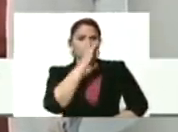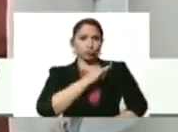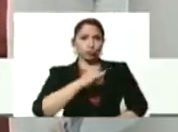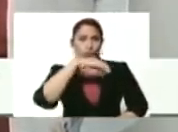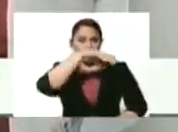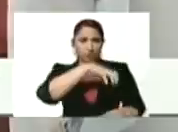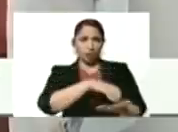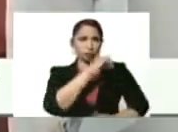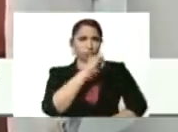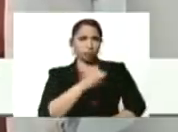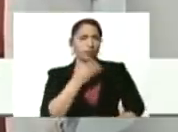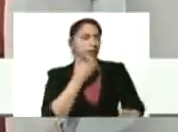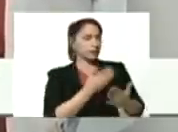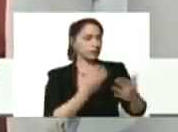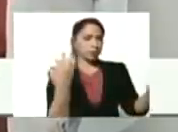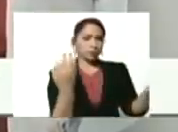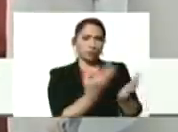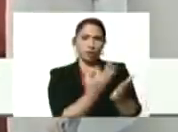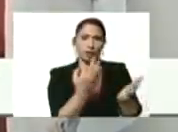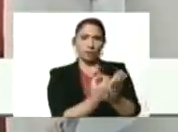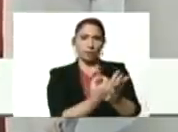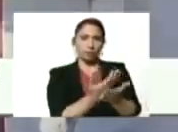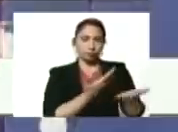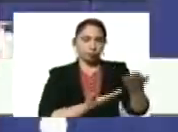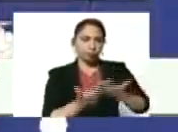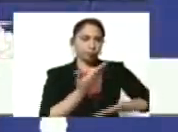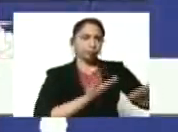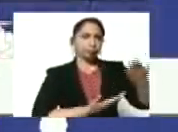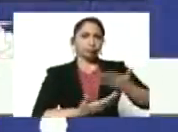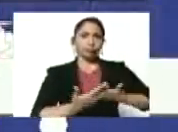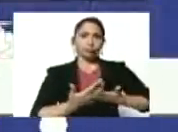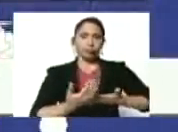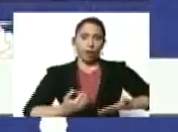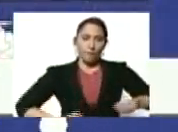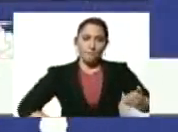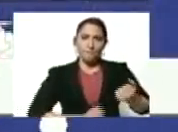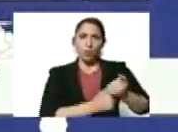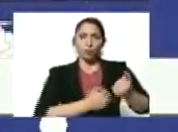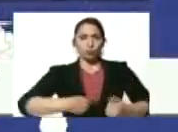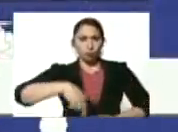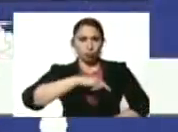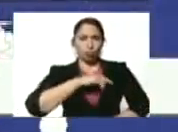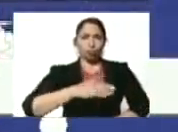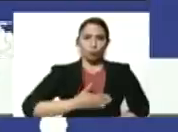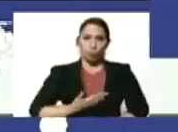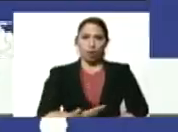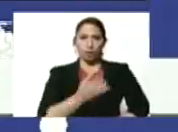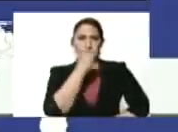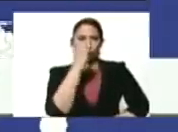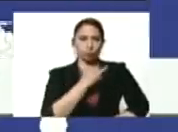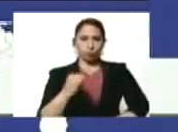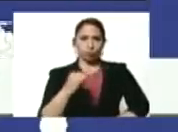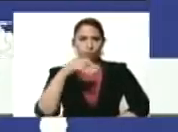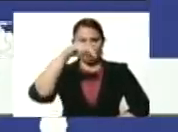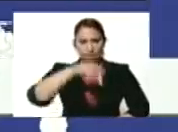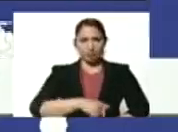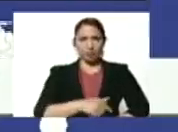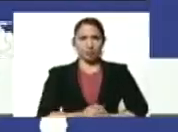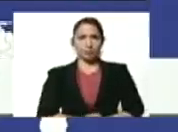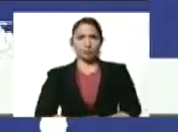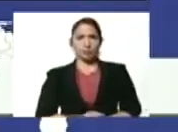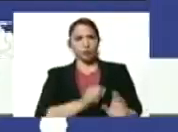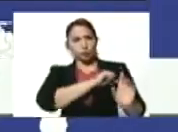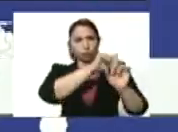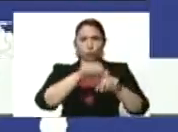presidente, agradecido siempre por la colaboración, agradecido siempre por el empeño de que nosotros podamos desde el Zulia decir que vamos a vencer al COVID y